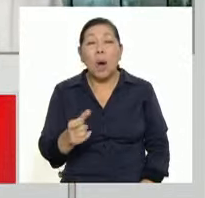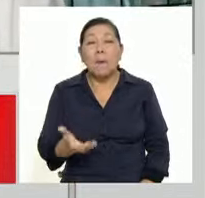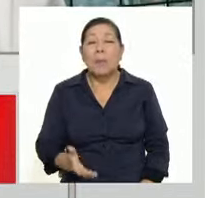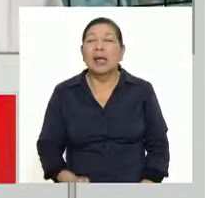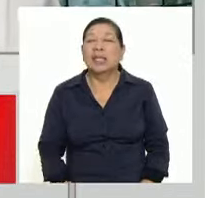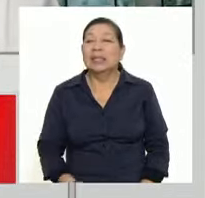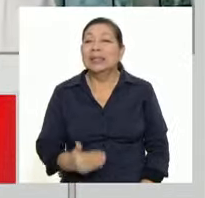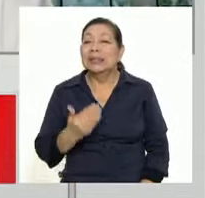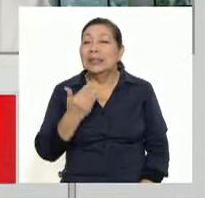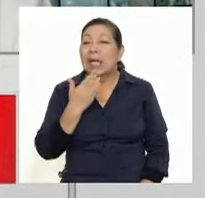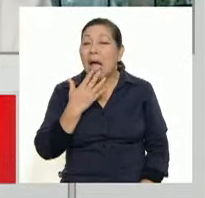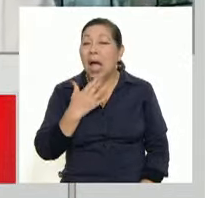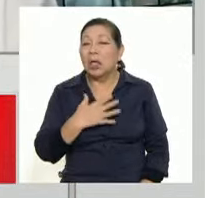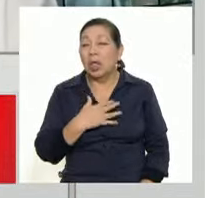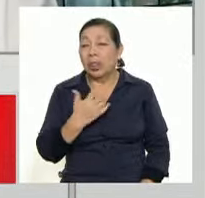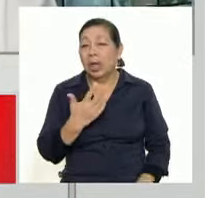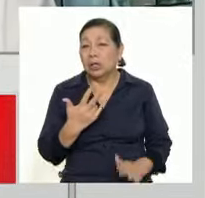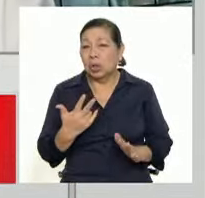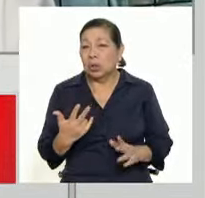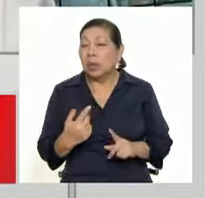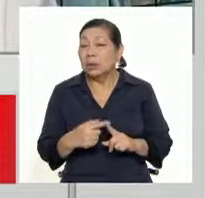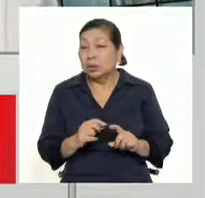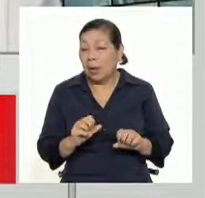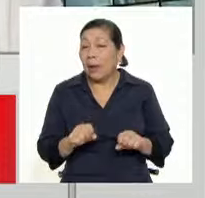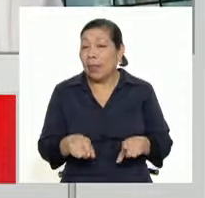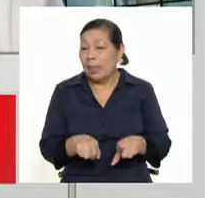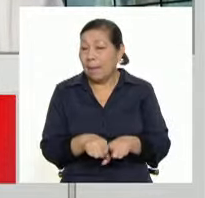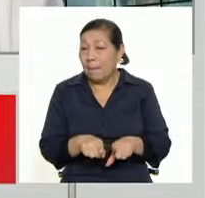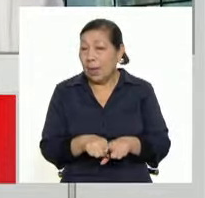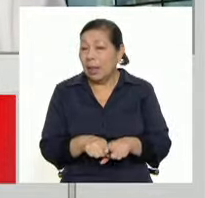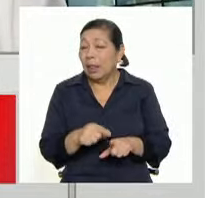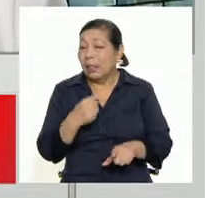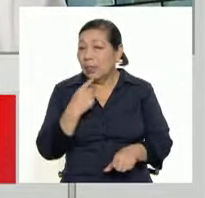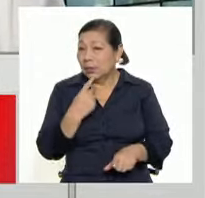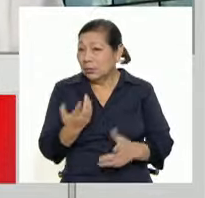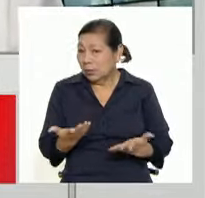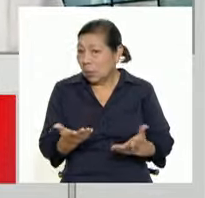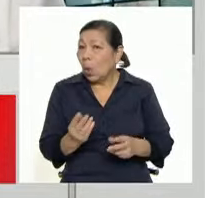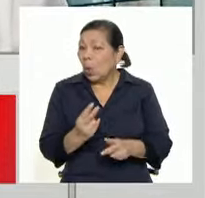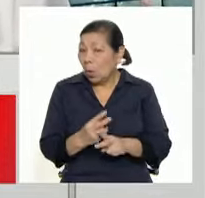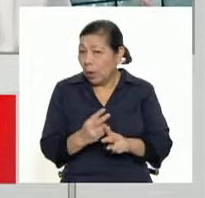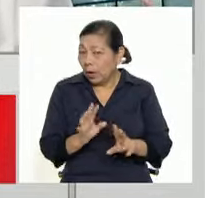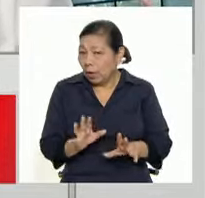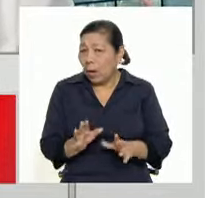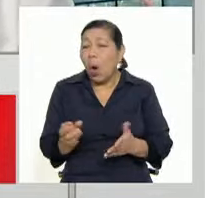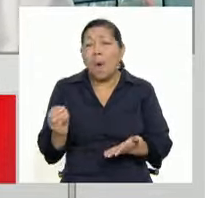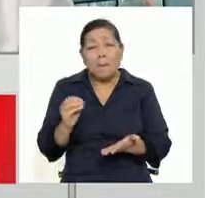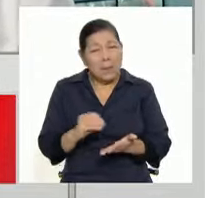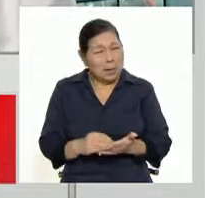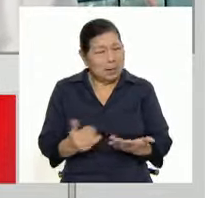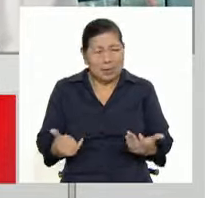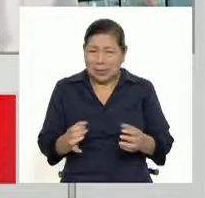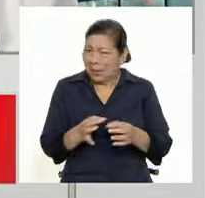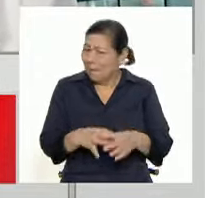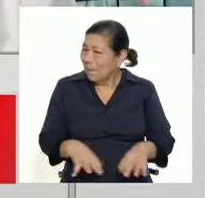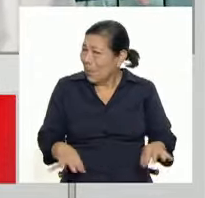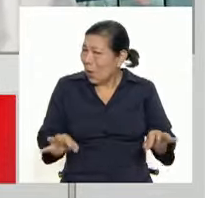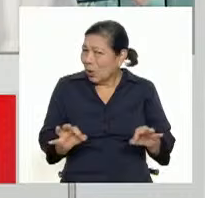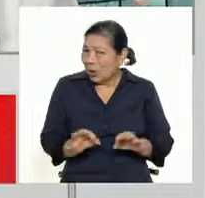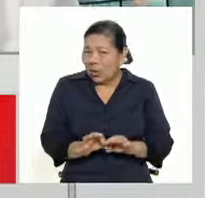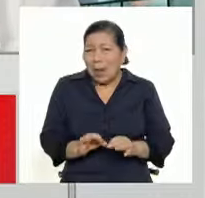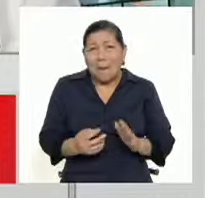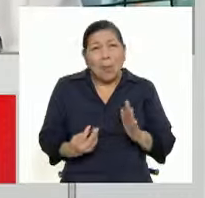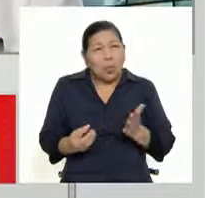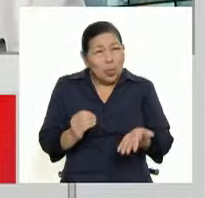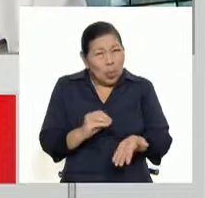Miguel Noriega Candiotti, de 38 años, para también hacerle esta invocación, ¿no?, que tenga en consideración la reincidencia? Porque es importante, más